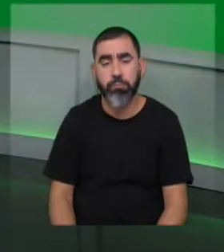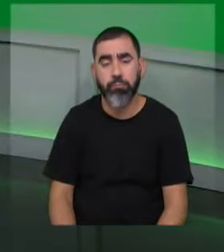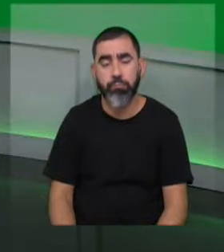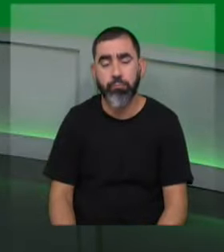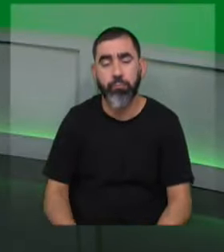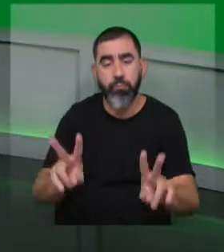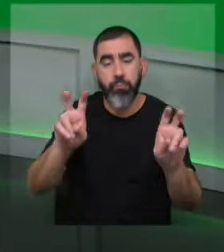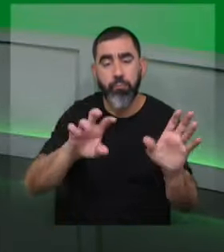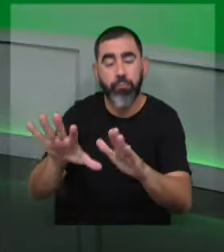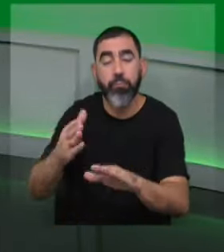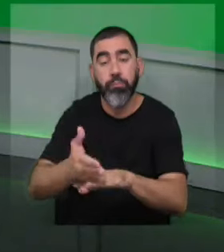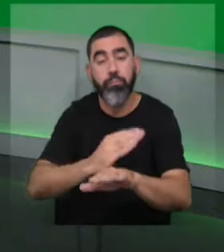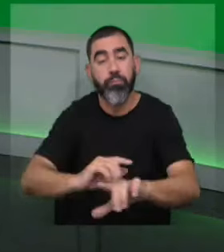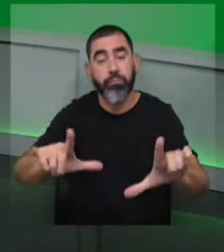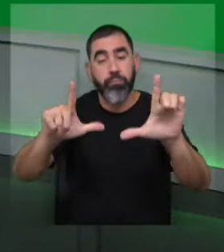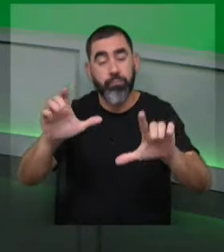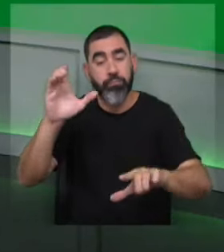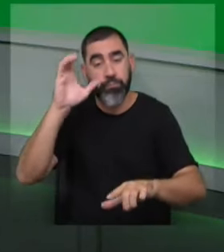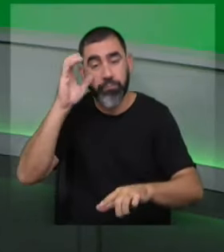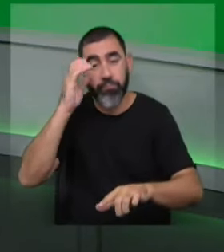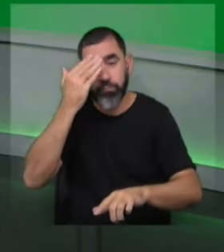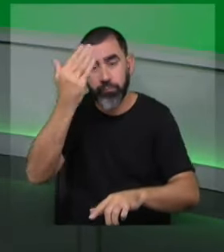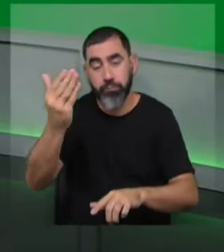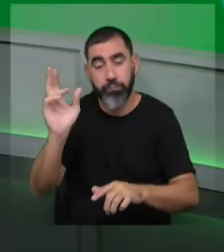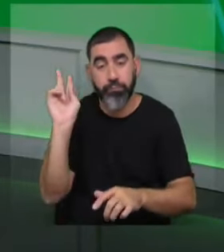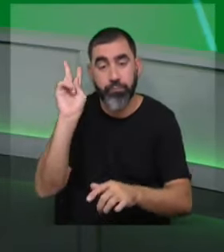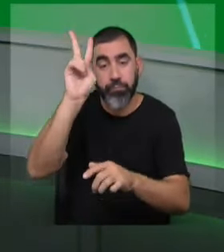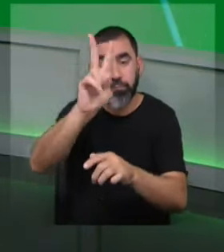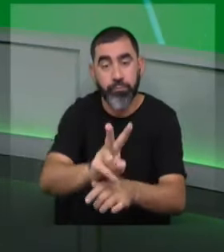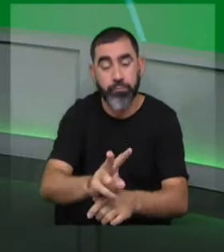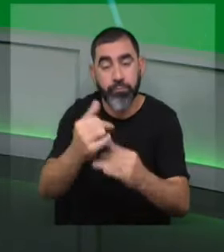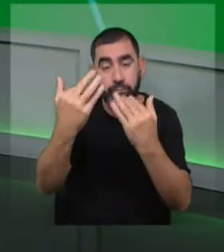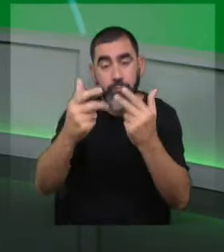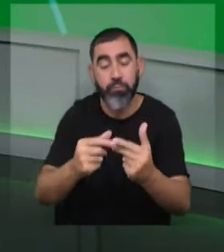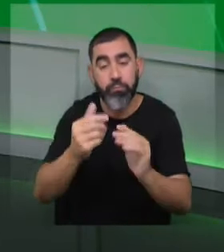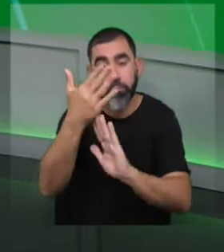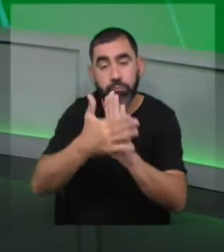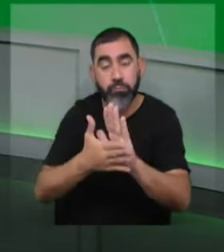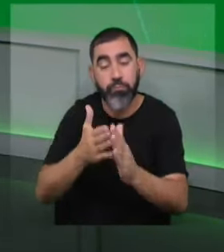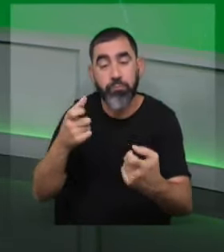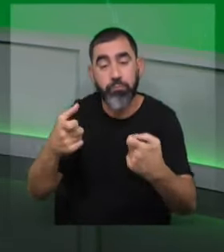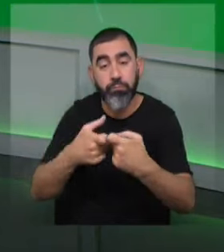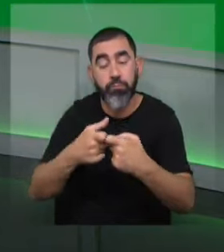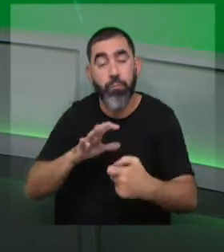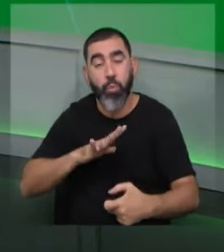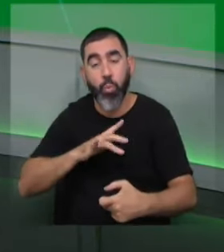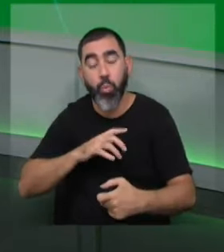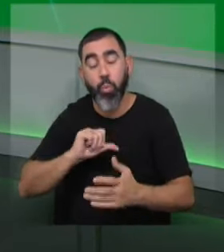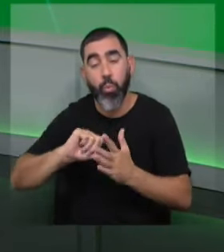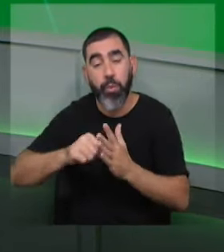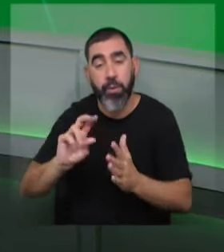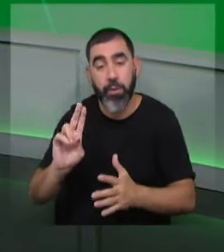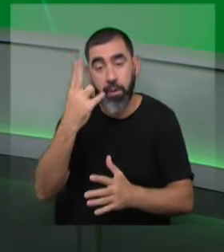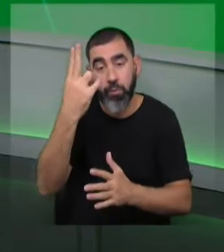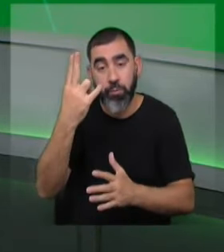Pardo, otros temas. La precandidata por el Frente Amplio, Carolina Cose, visitó la sede de la Organización Nacional de Asociaciones de Jubilados y Pensionistas del